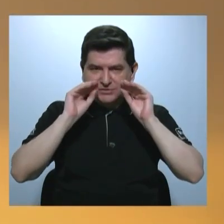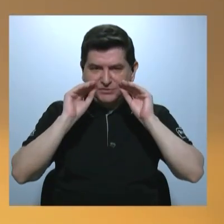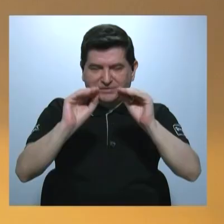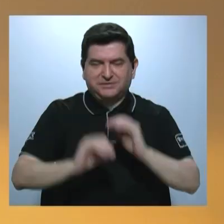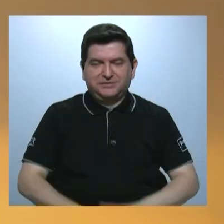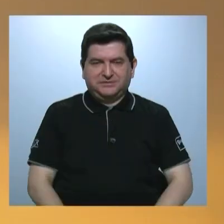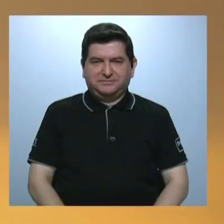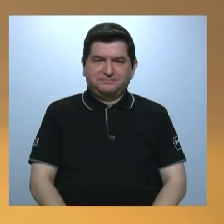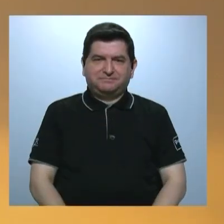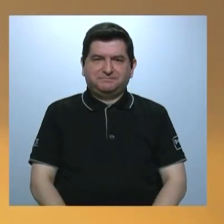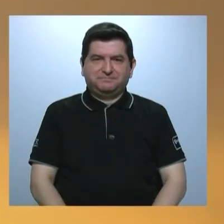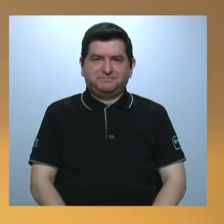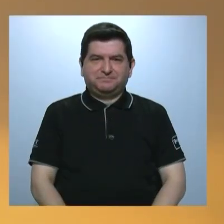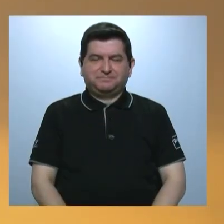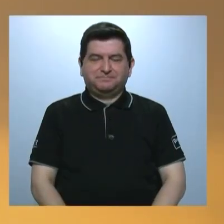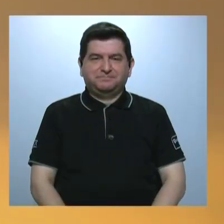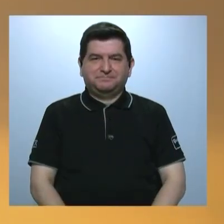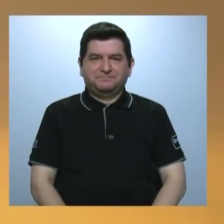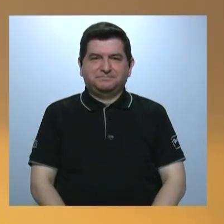Entonces,